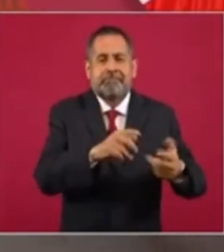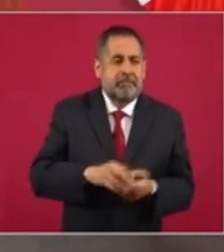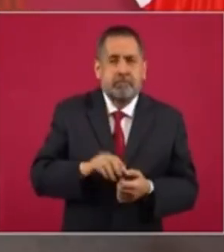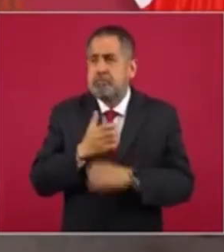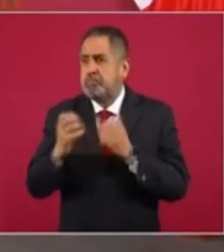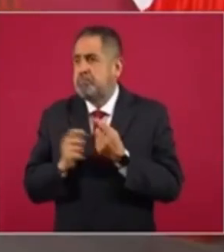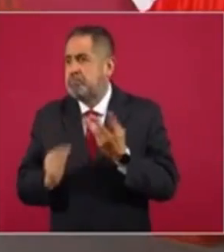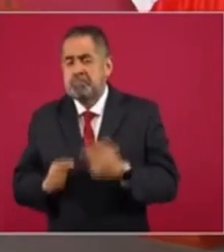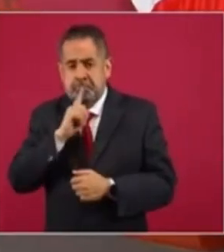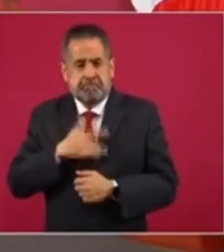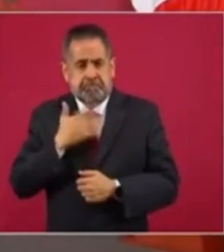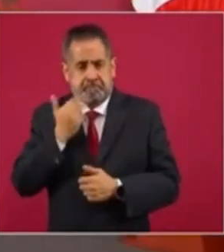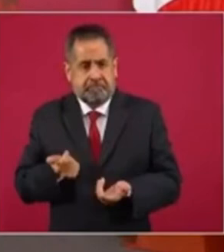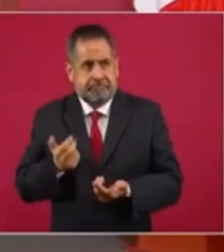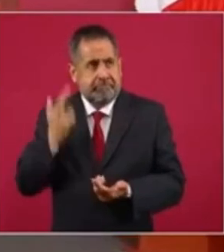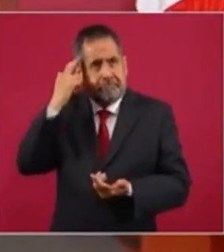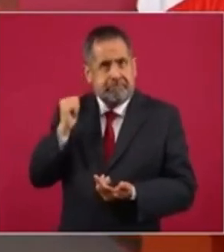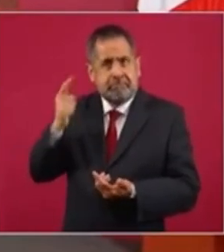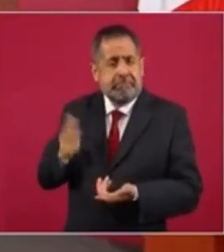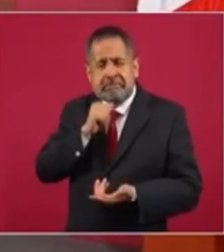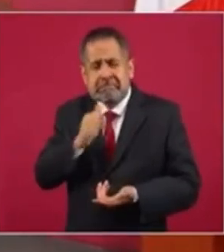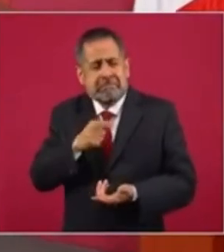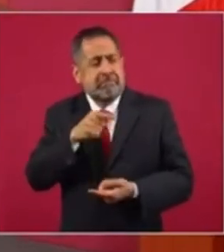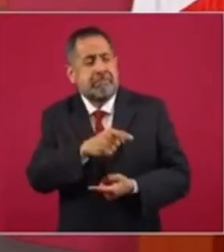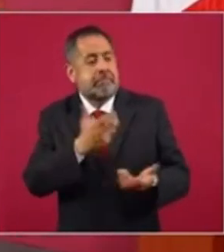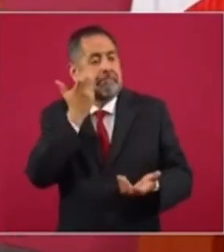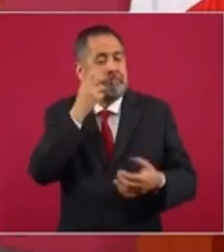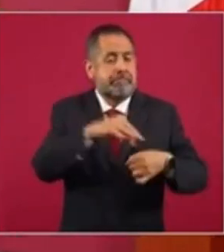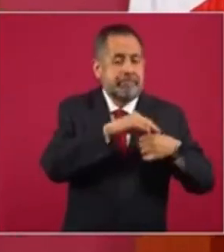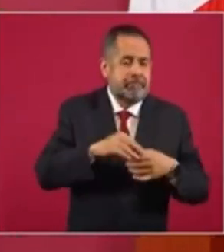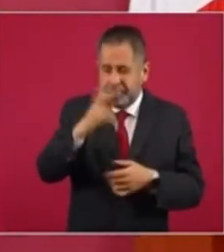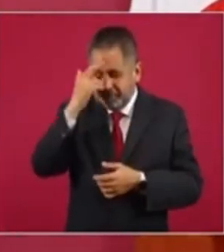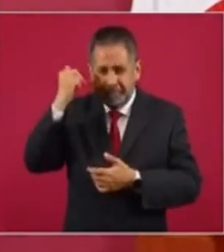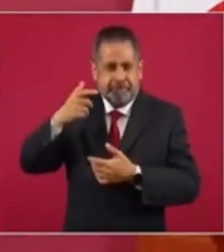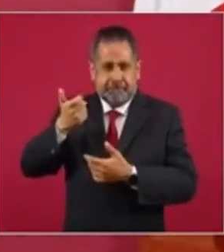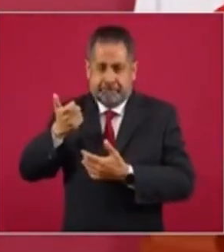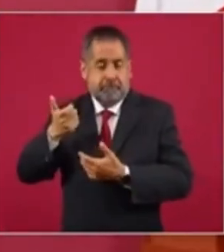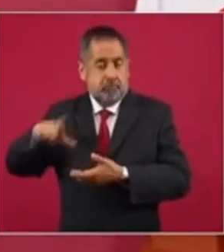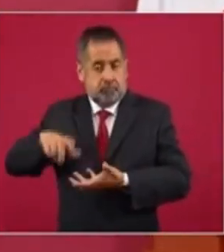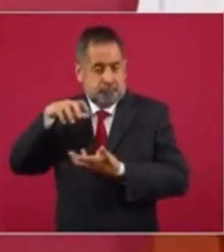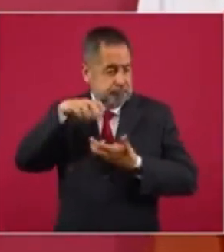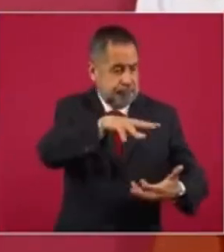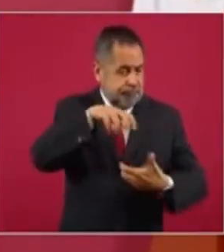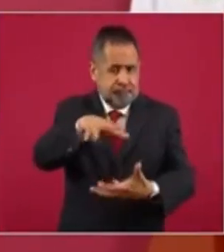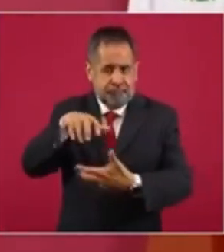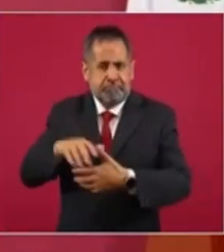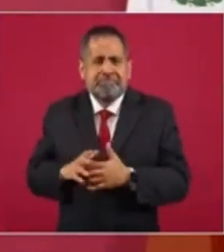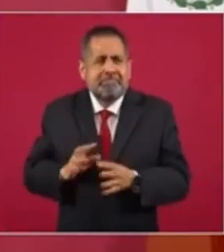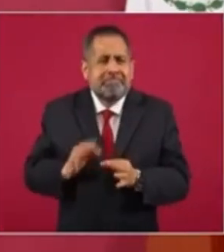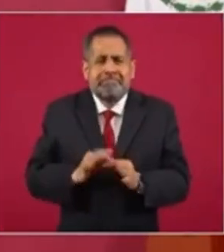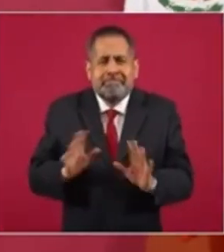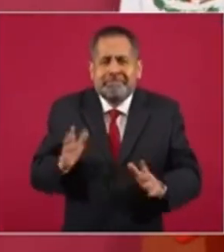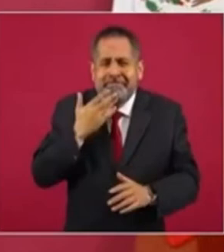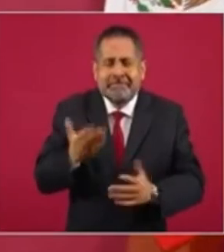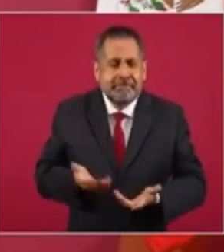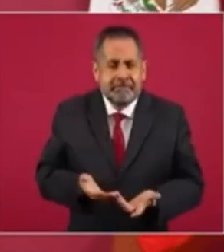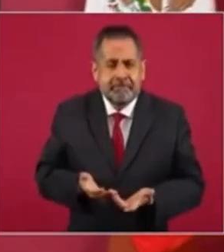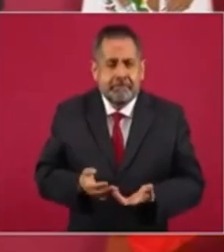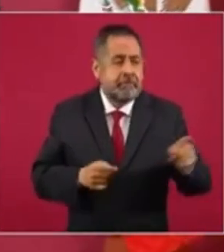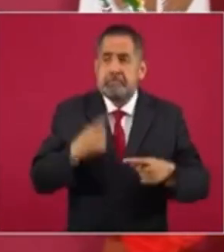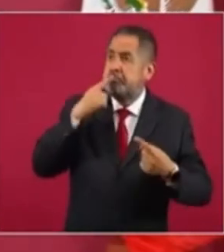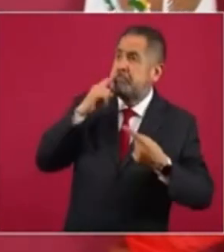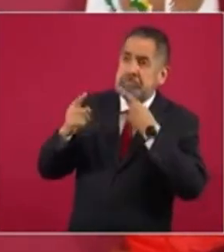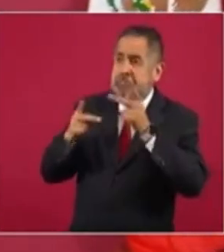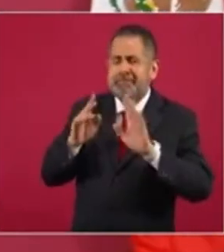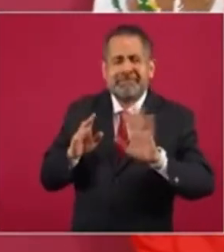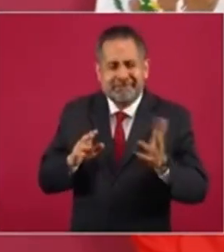hay ninguna razón. Lo de las participaciones federales, pues en vez de estar haciendo